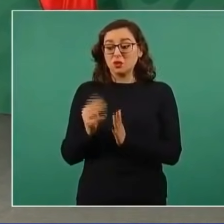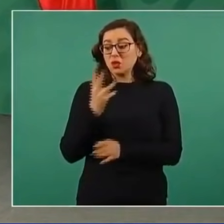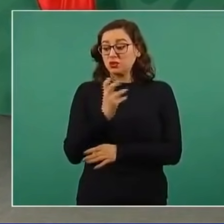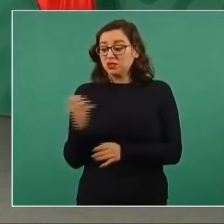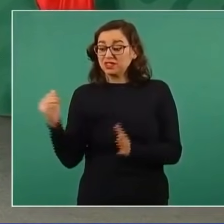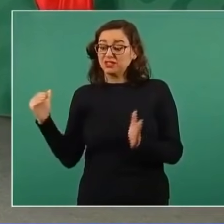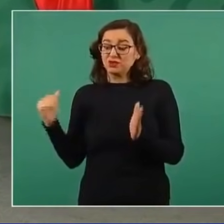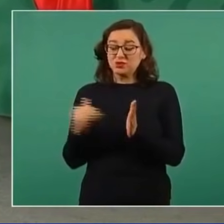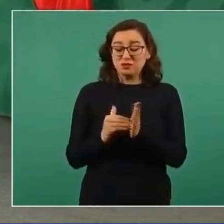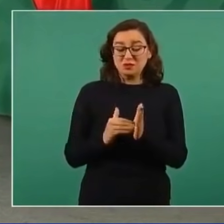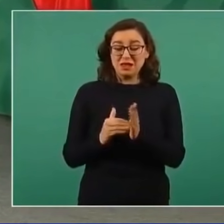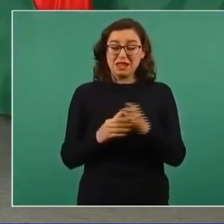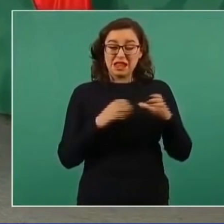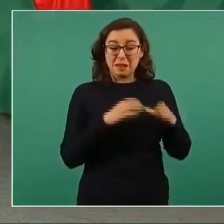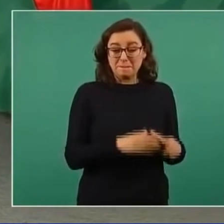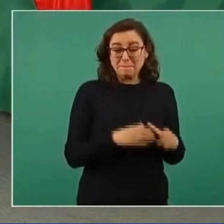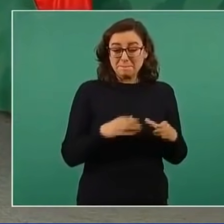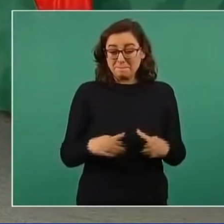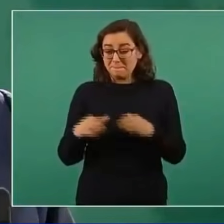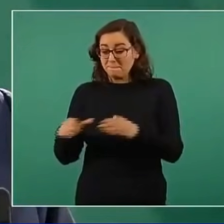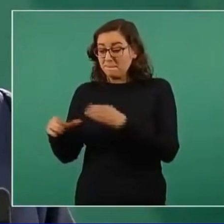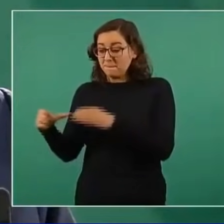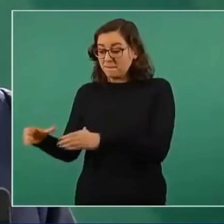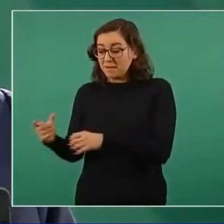3.400.000 barriles diarios.